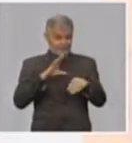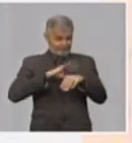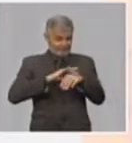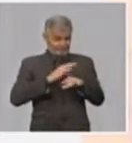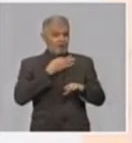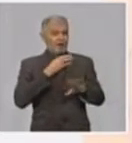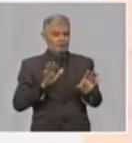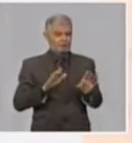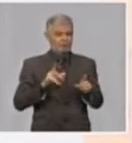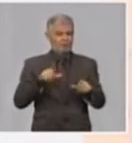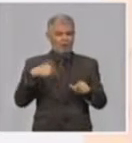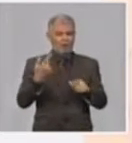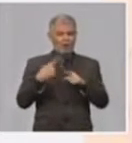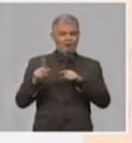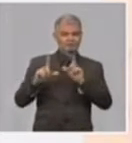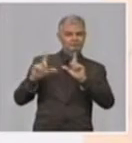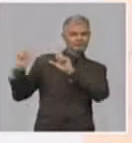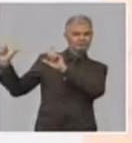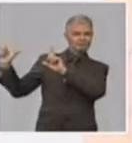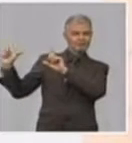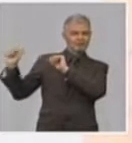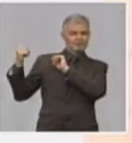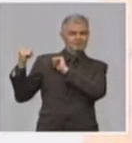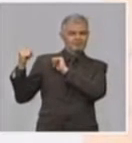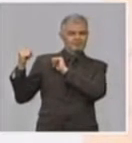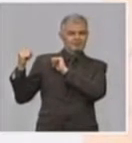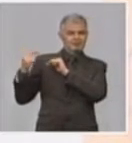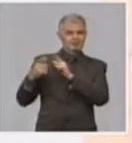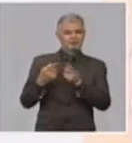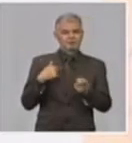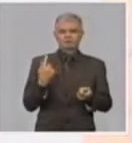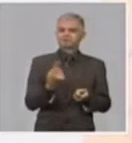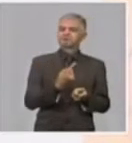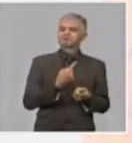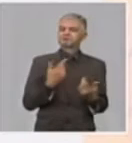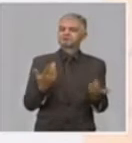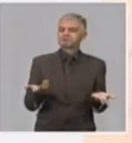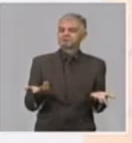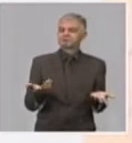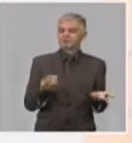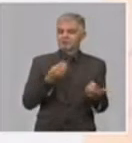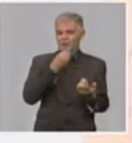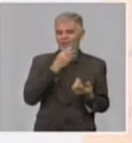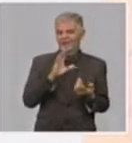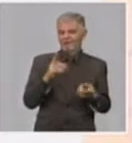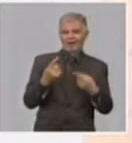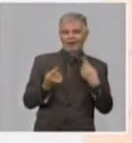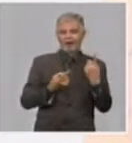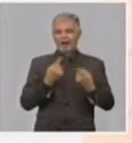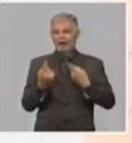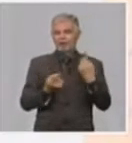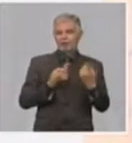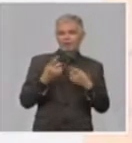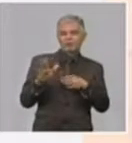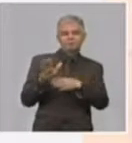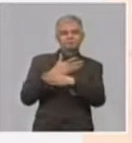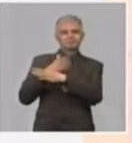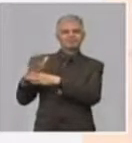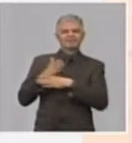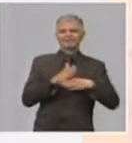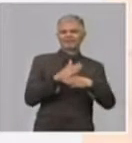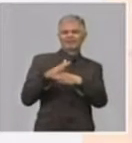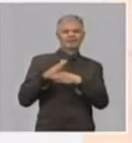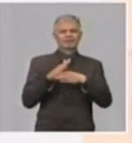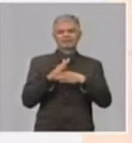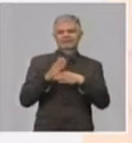por favor, la próxima pantalla, nosotros podemos salir entonces a varias